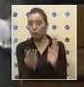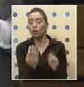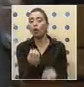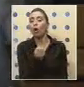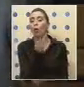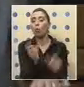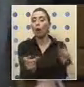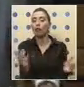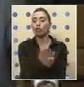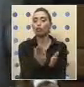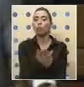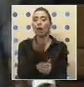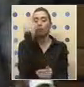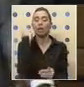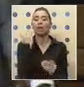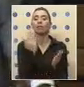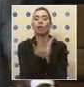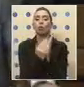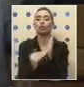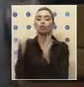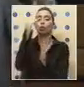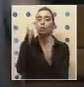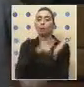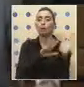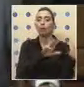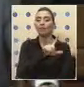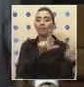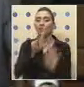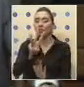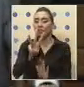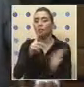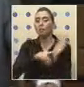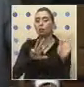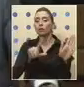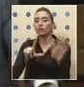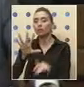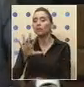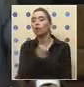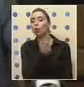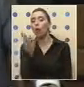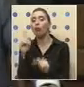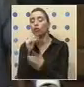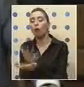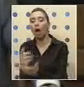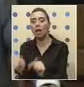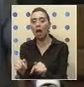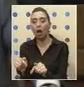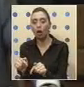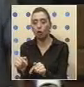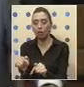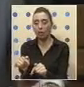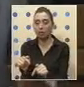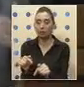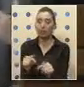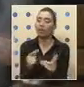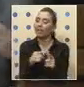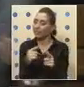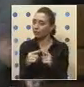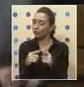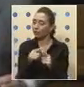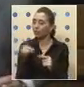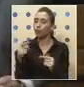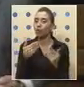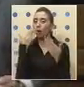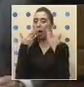¿Cuántos estudiantes teníamos en educación superior en el 73 o el 75? ¿Cuántos tenemos hoy día? Entonces, cuando hablamos